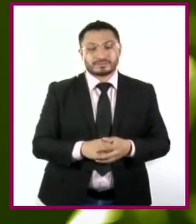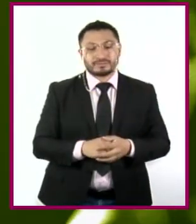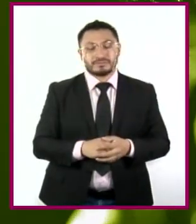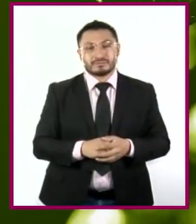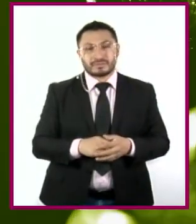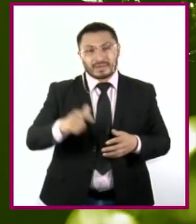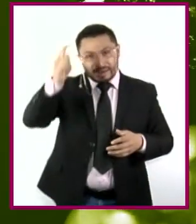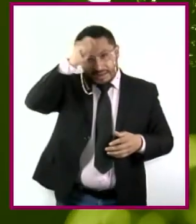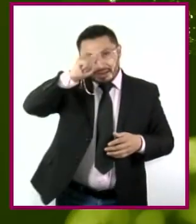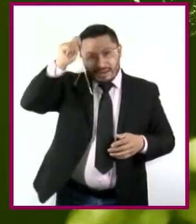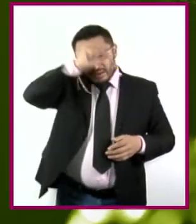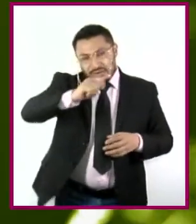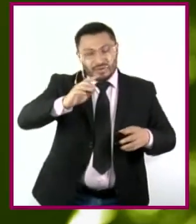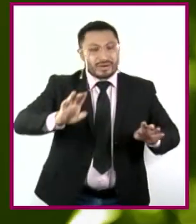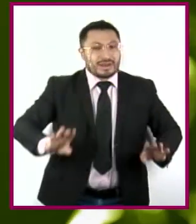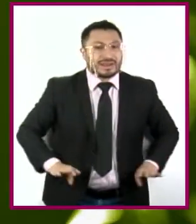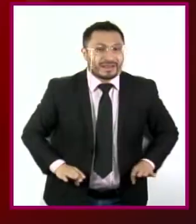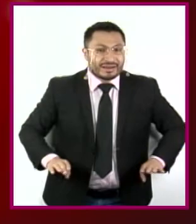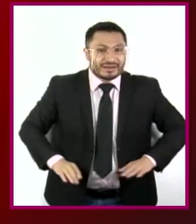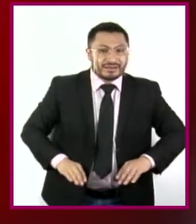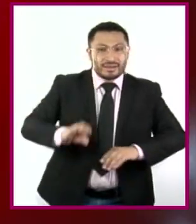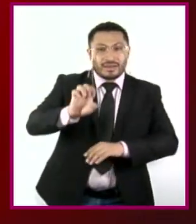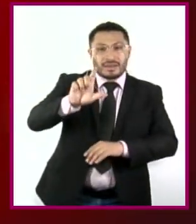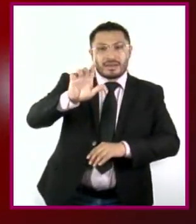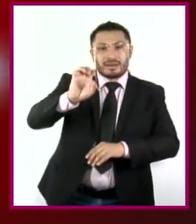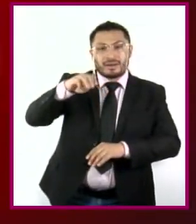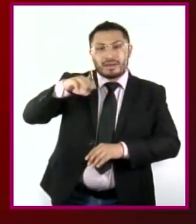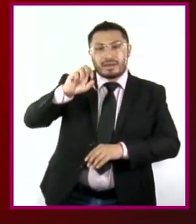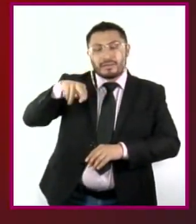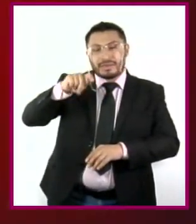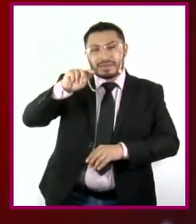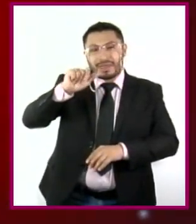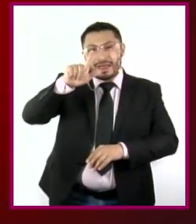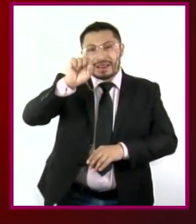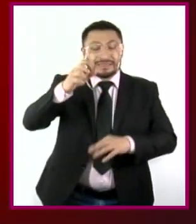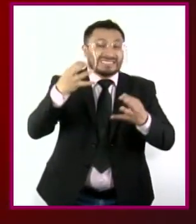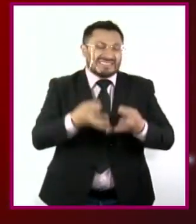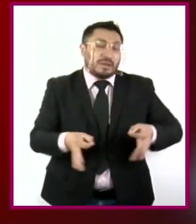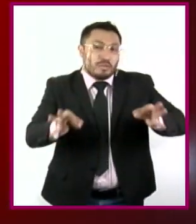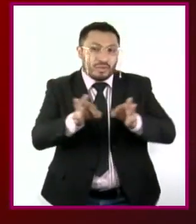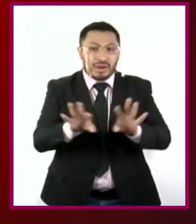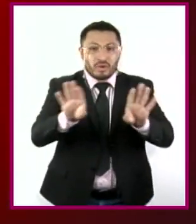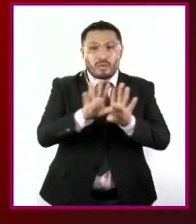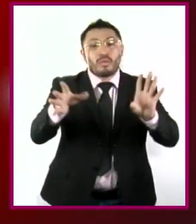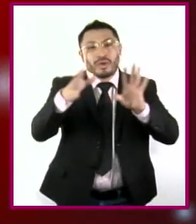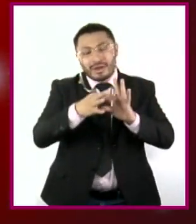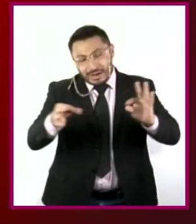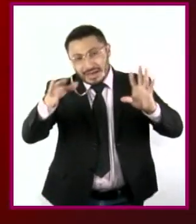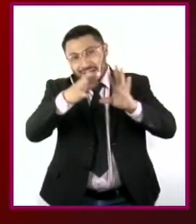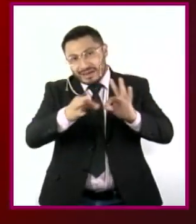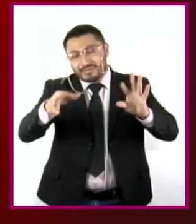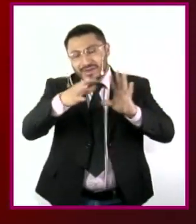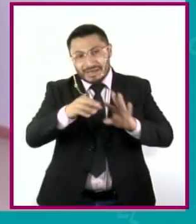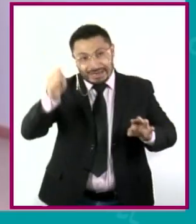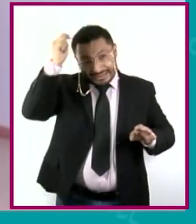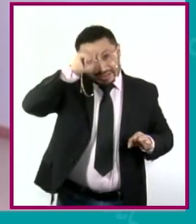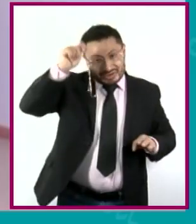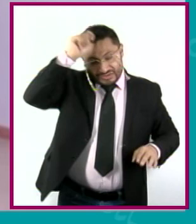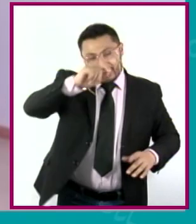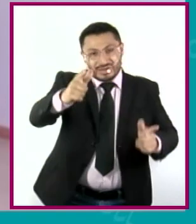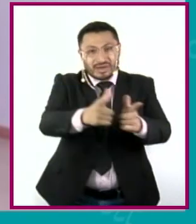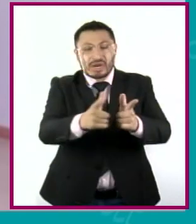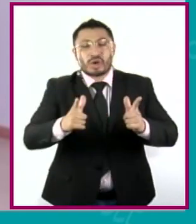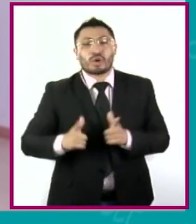la teoría de partículas elementales se explica hoy en día a través de la teoría de grupos.